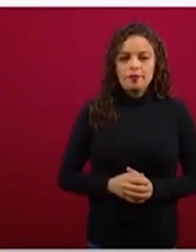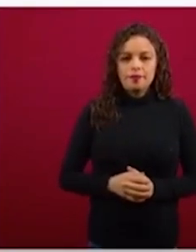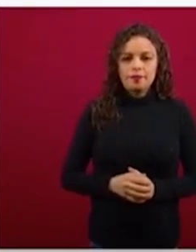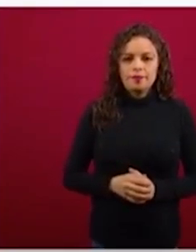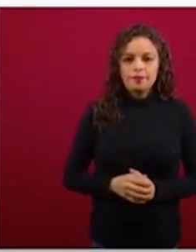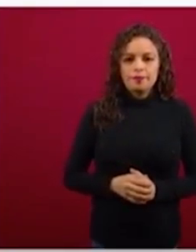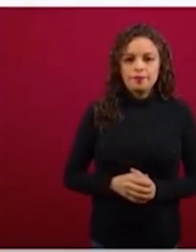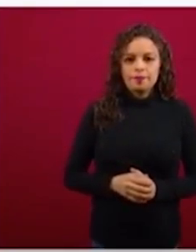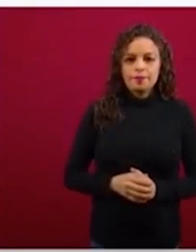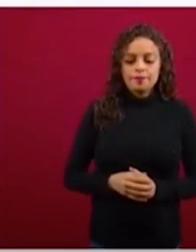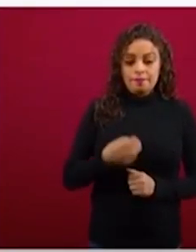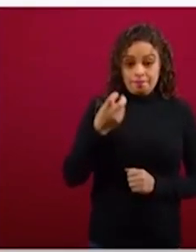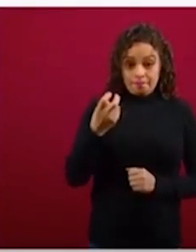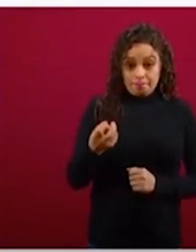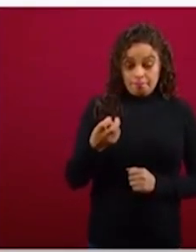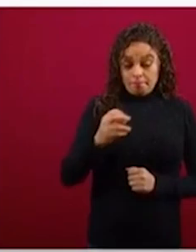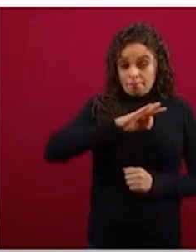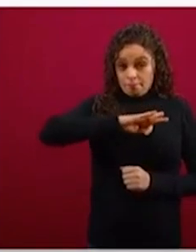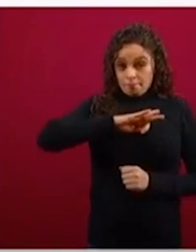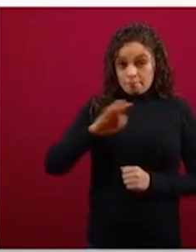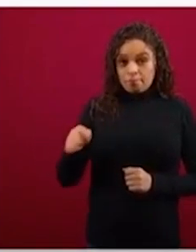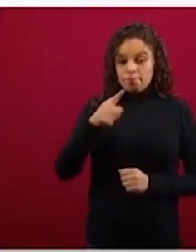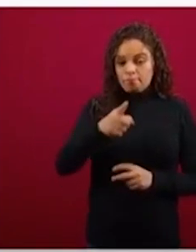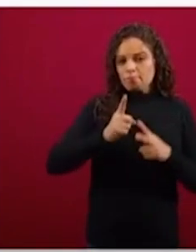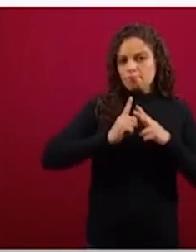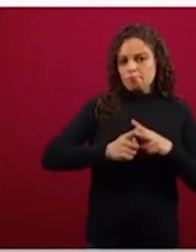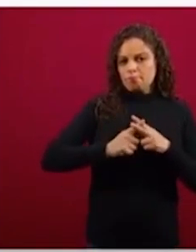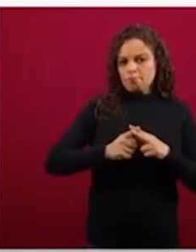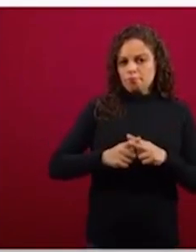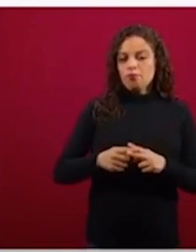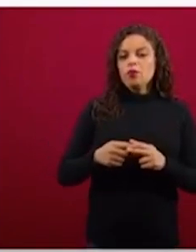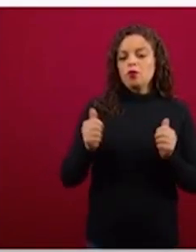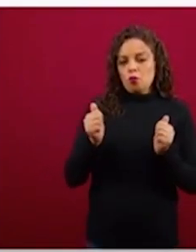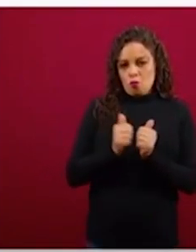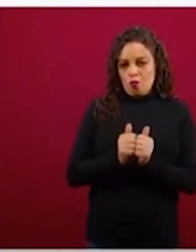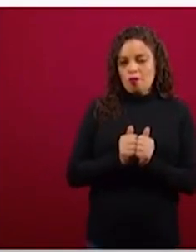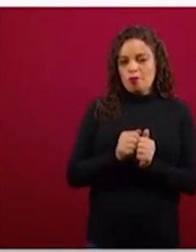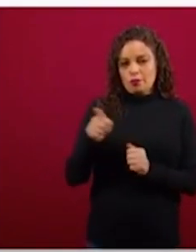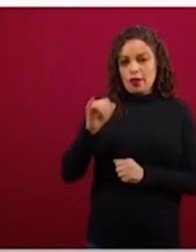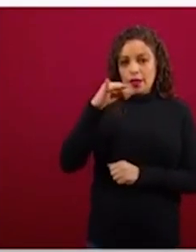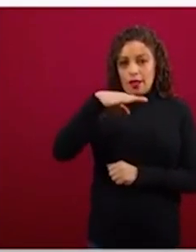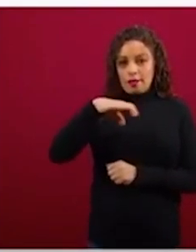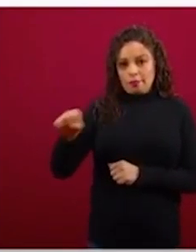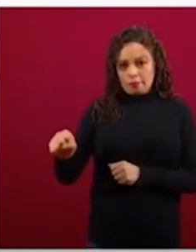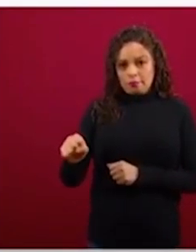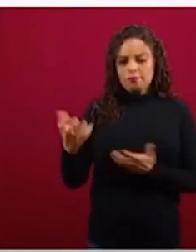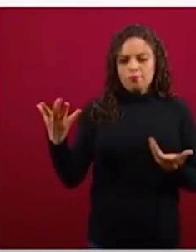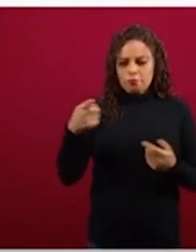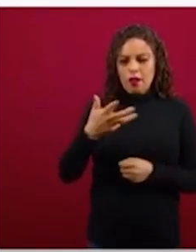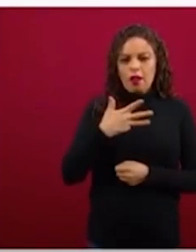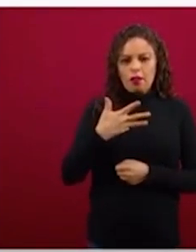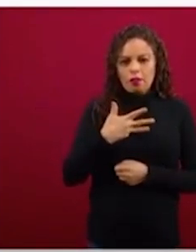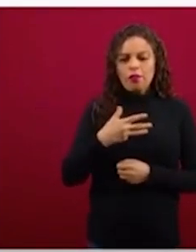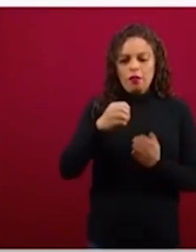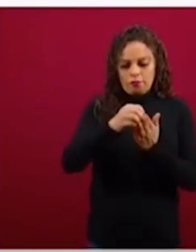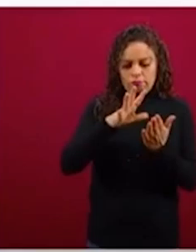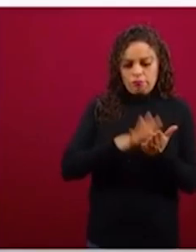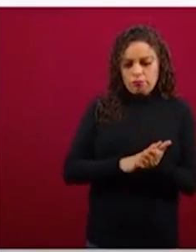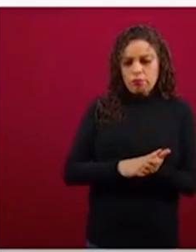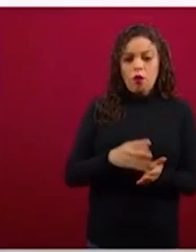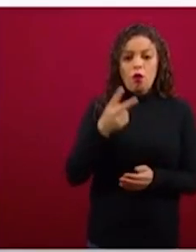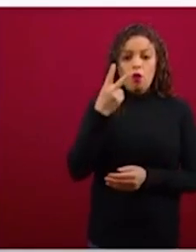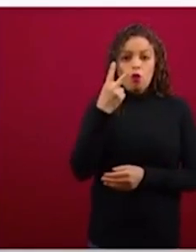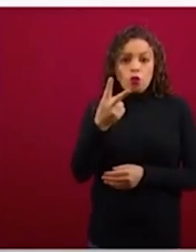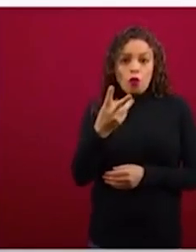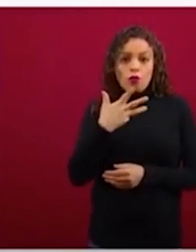a través de la cotización ante el IMSS y a lo mejor ante el IMSS tienen registrados dos salarios, pero tienen un ingreso adicional ya